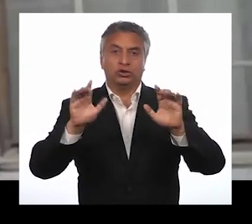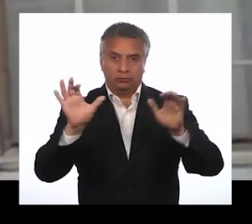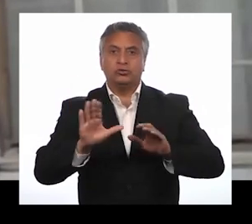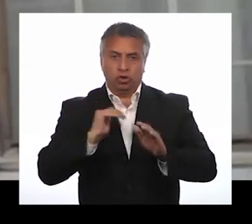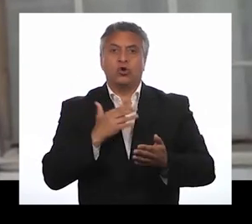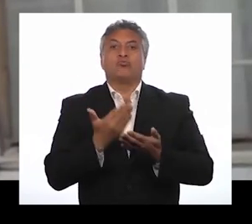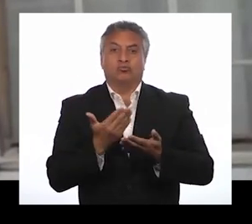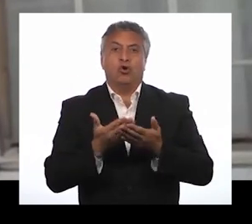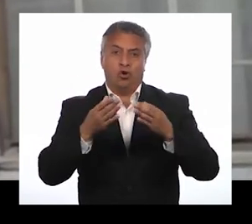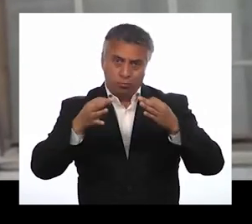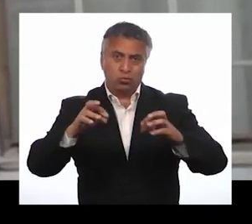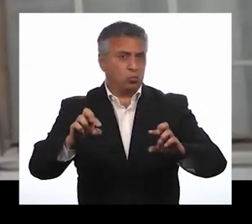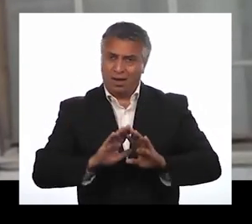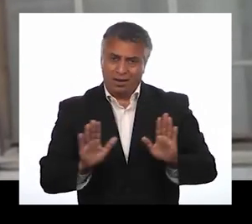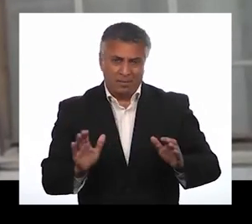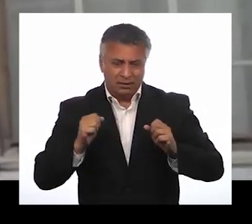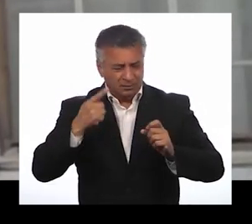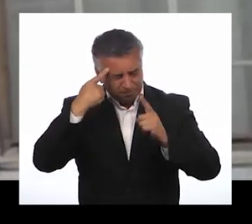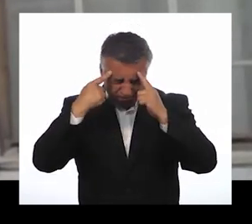De saber aprovechar las oportunidades.